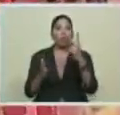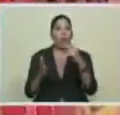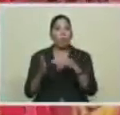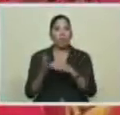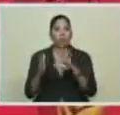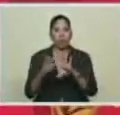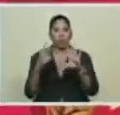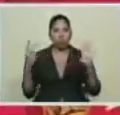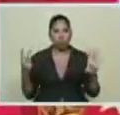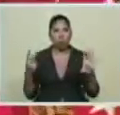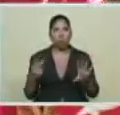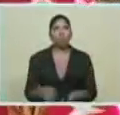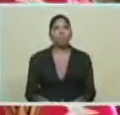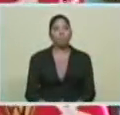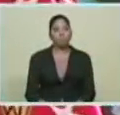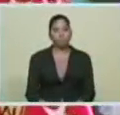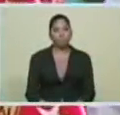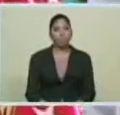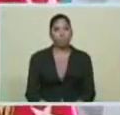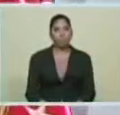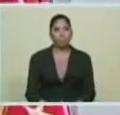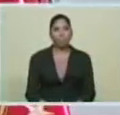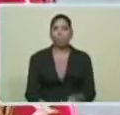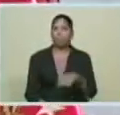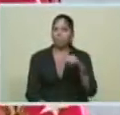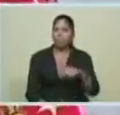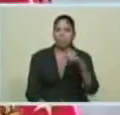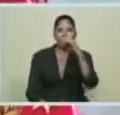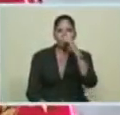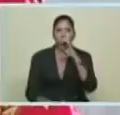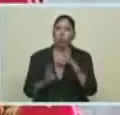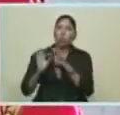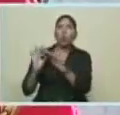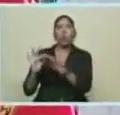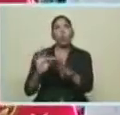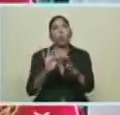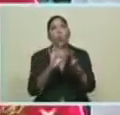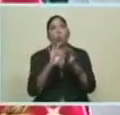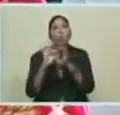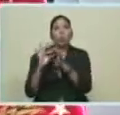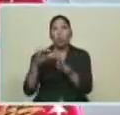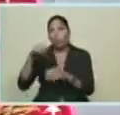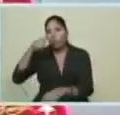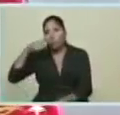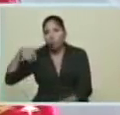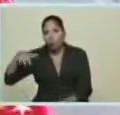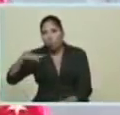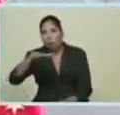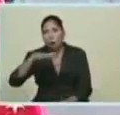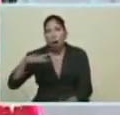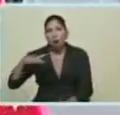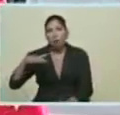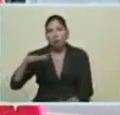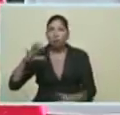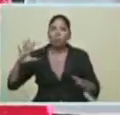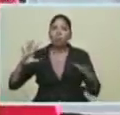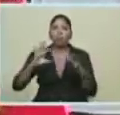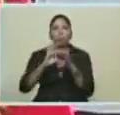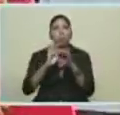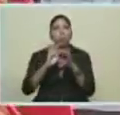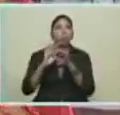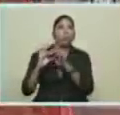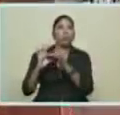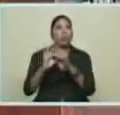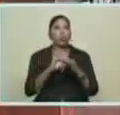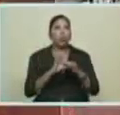la guarimba oligárquica. Fue el año de la unión popular, profundamente popular, de